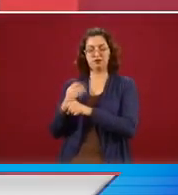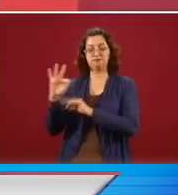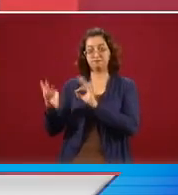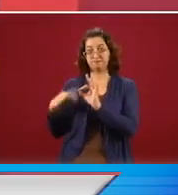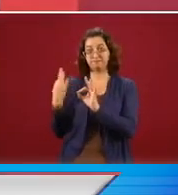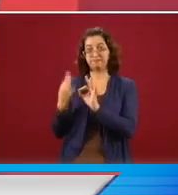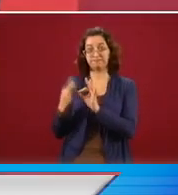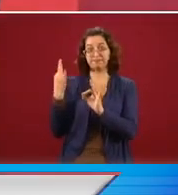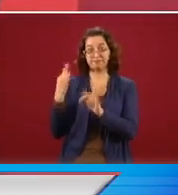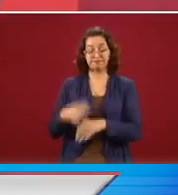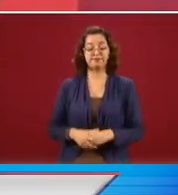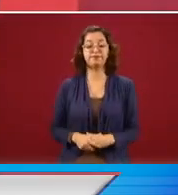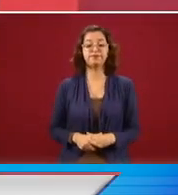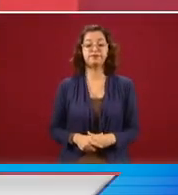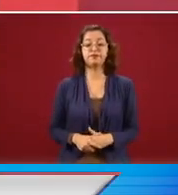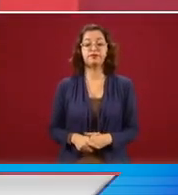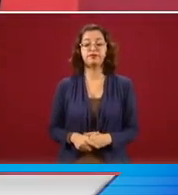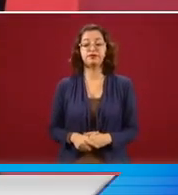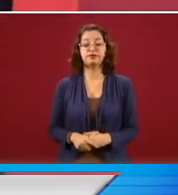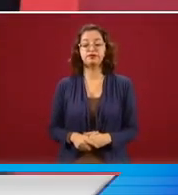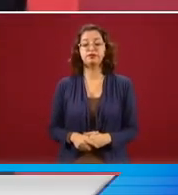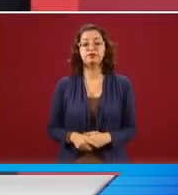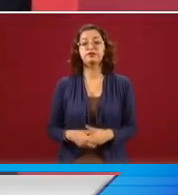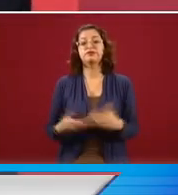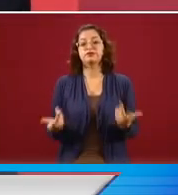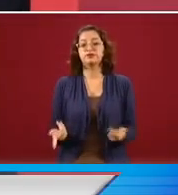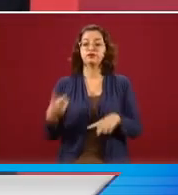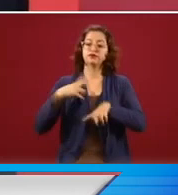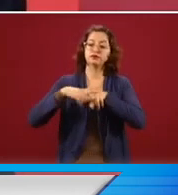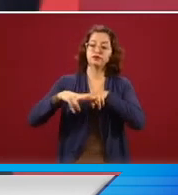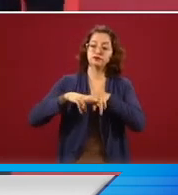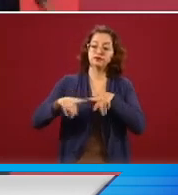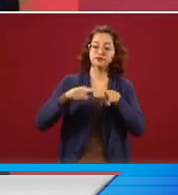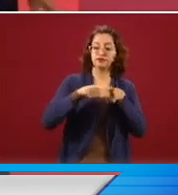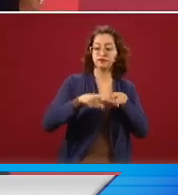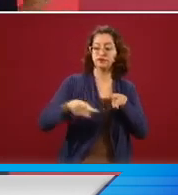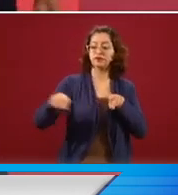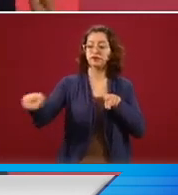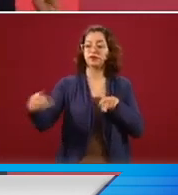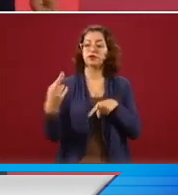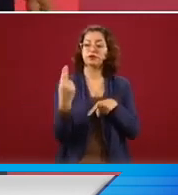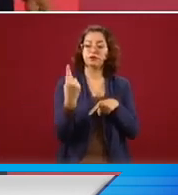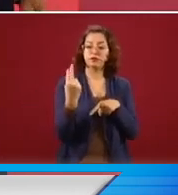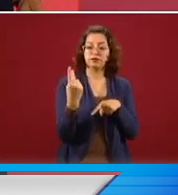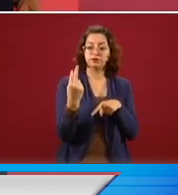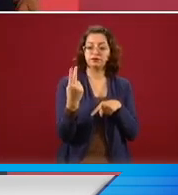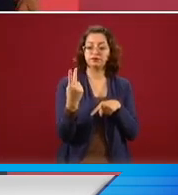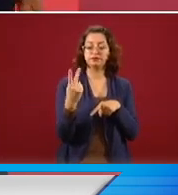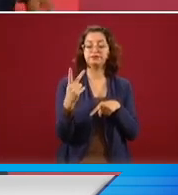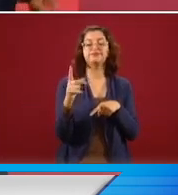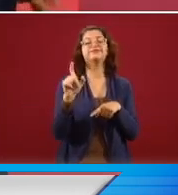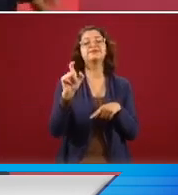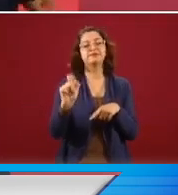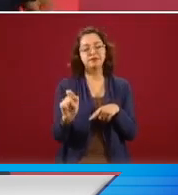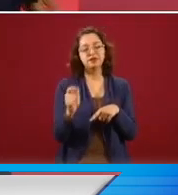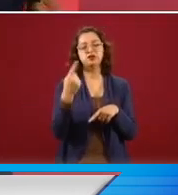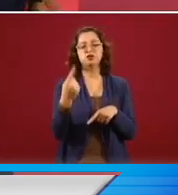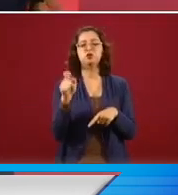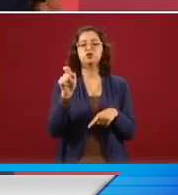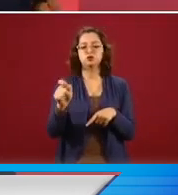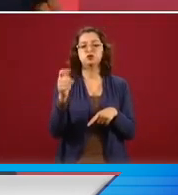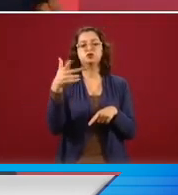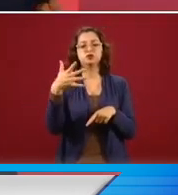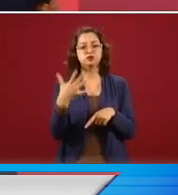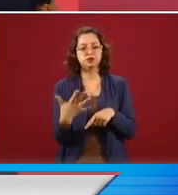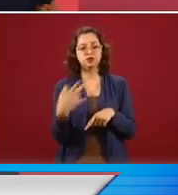Tren ligero en Guadalajara. El secretario de Comunicaciones y Transportes, Javier Jiménez Espriu, informó que concluyeron las obras civiles de la